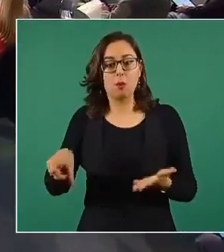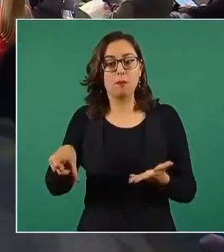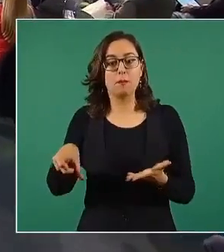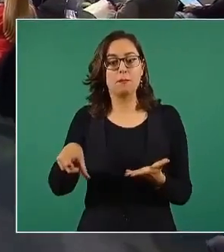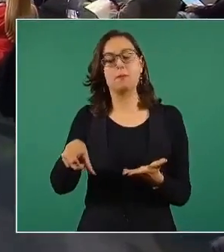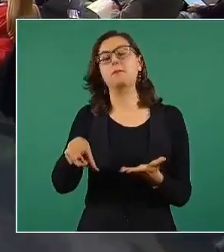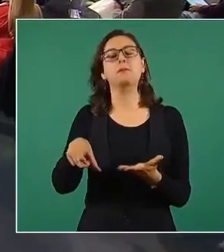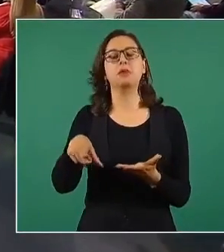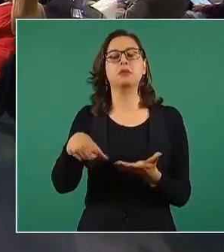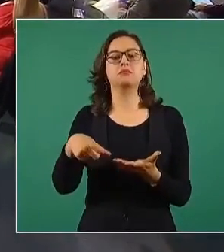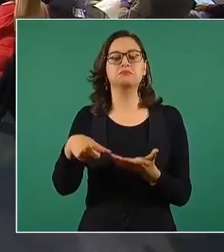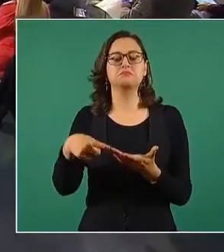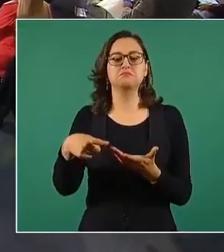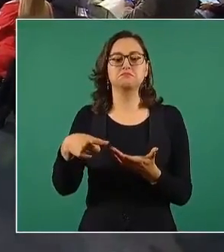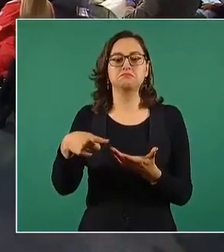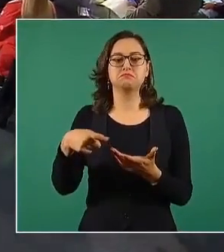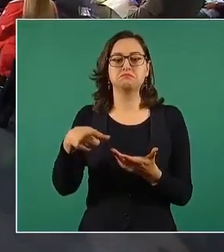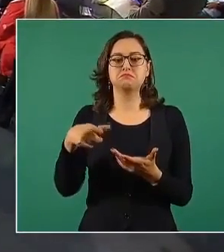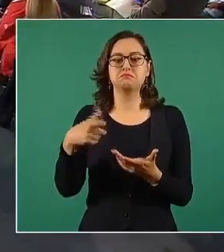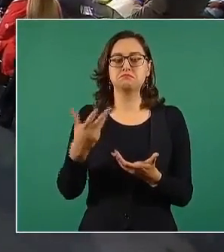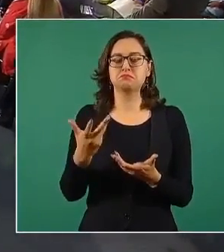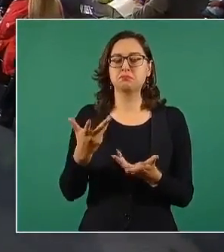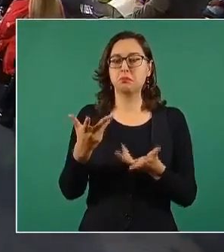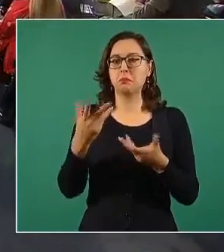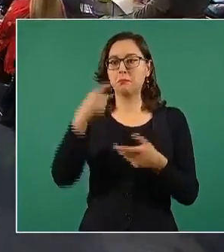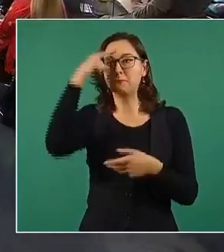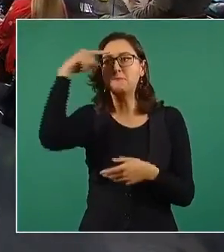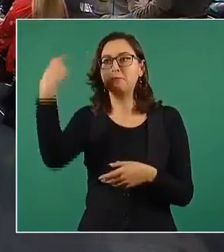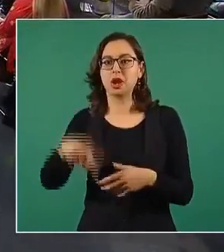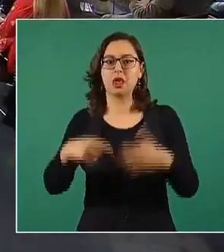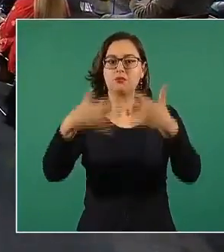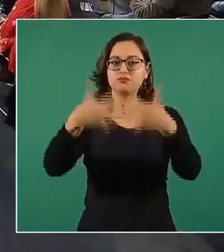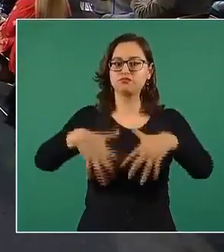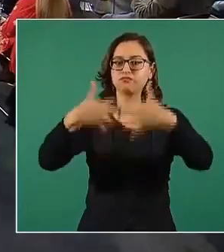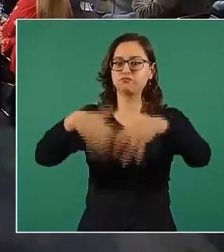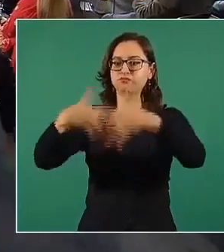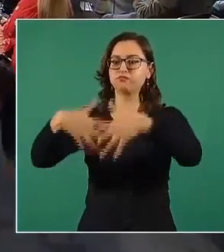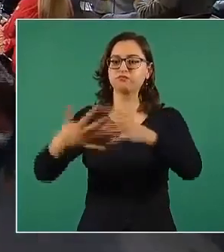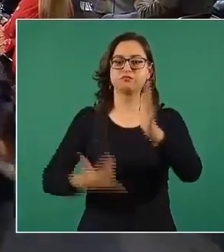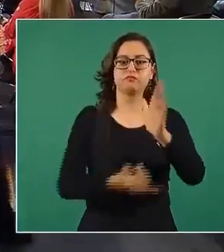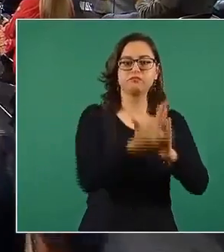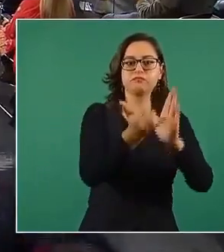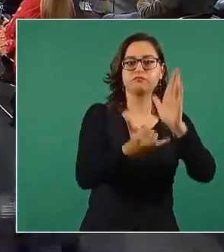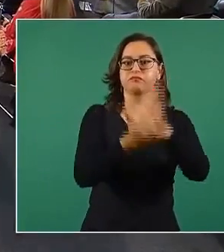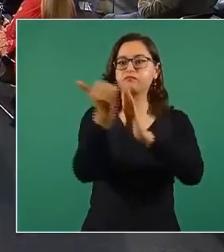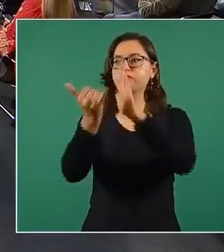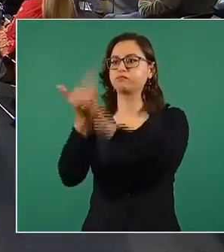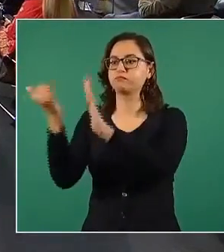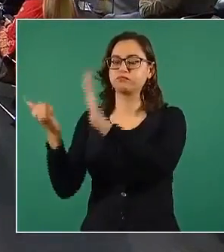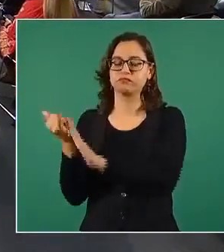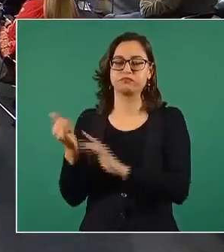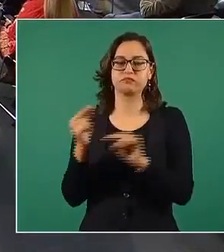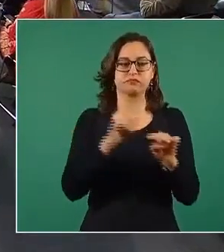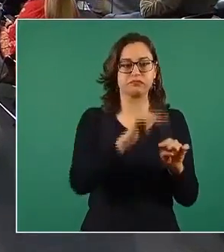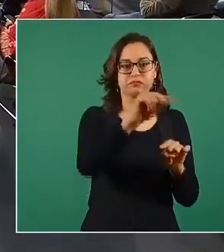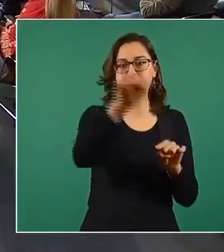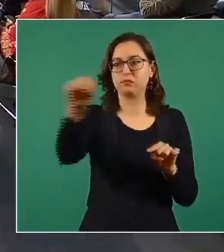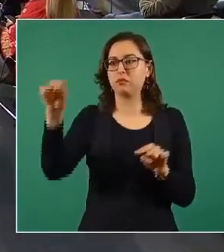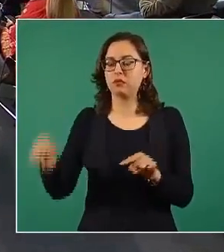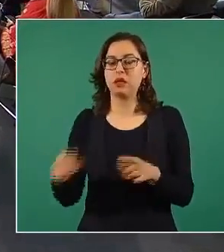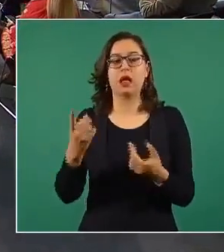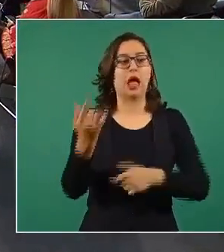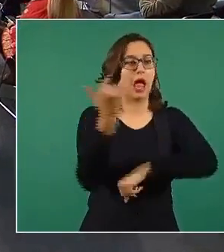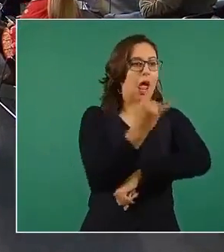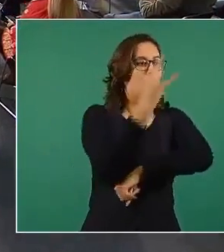poder construir los 10 parques comerciales, como quizás están dando en otras obras, como el aeropuerto o el Tren